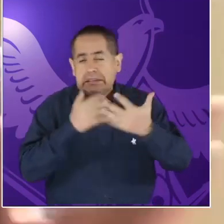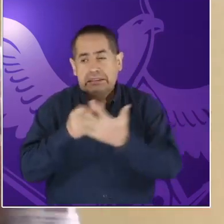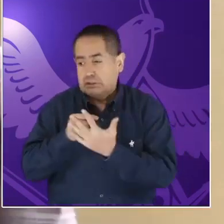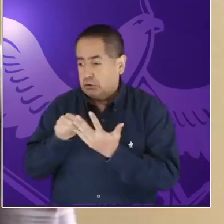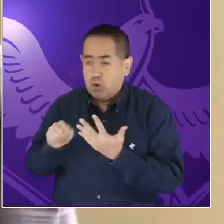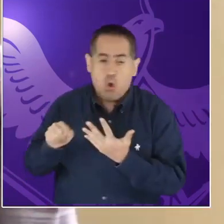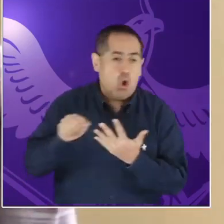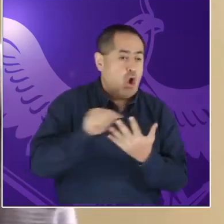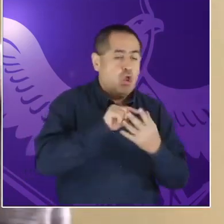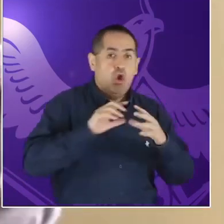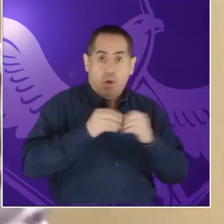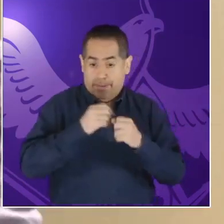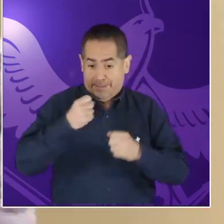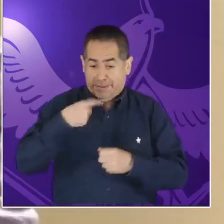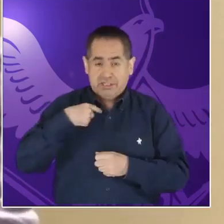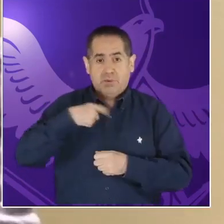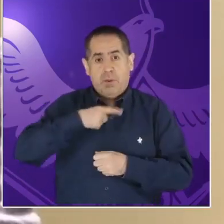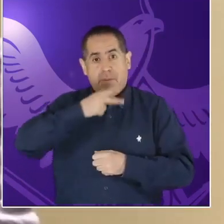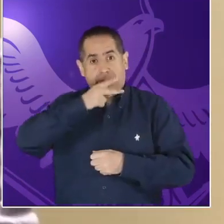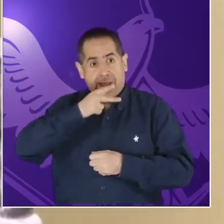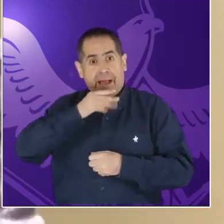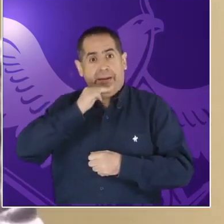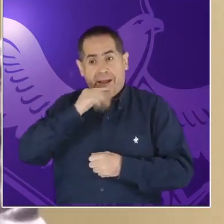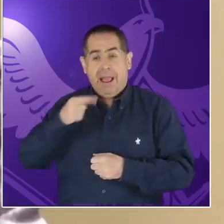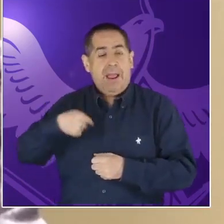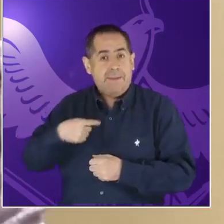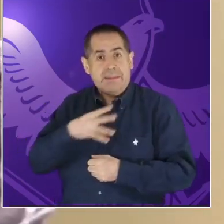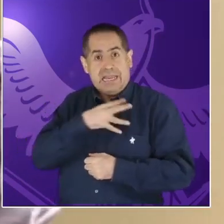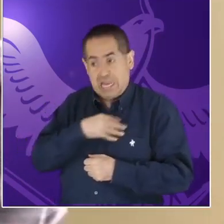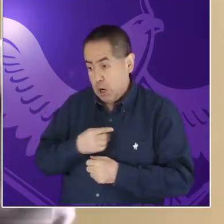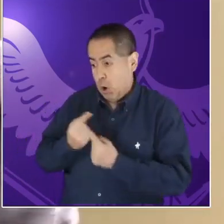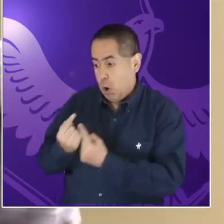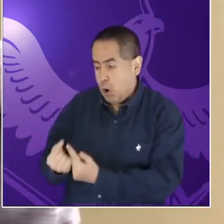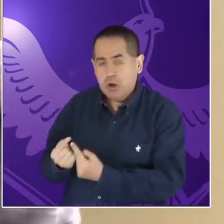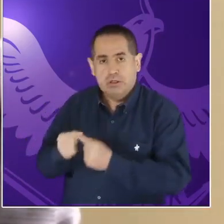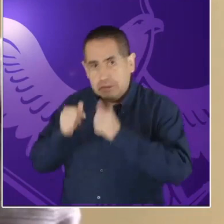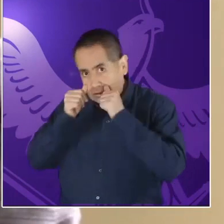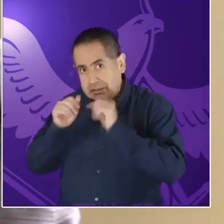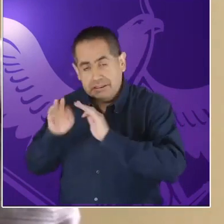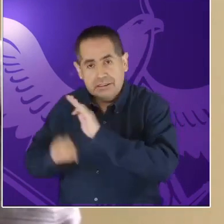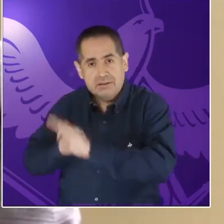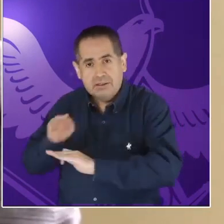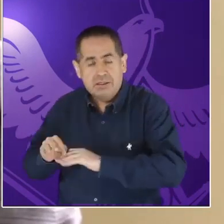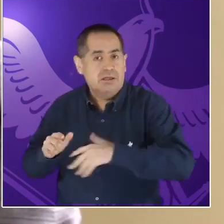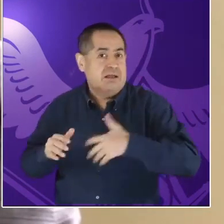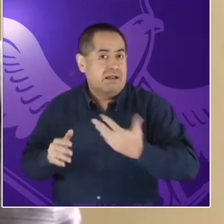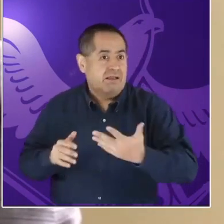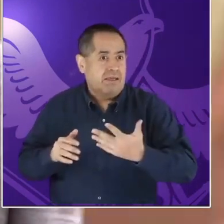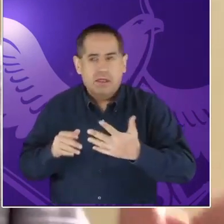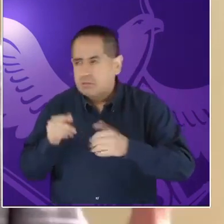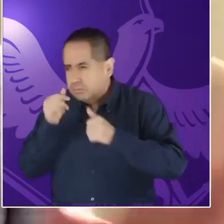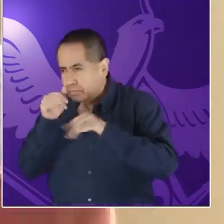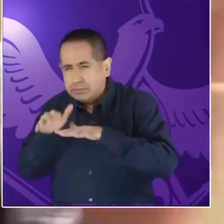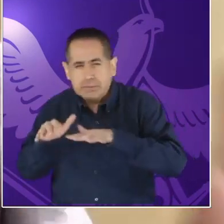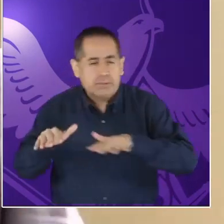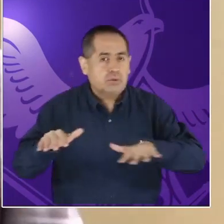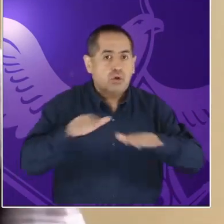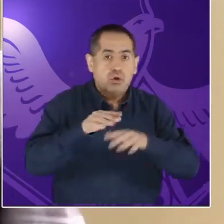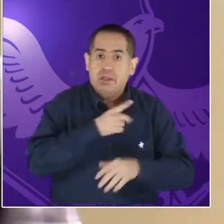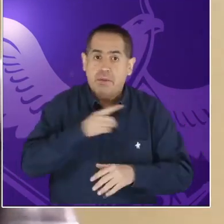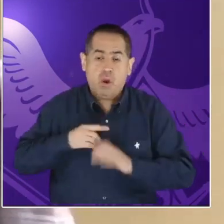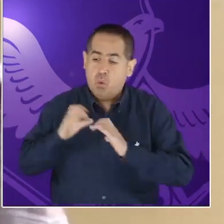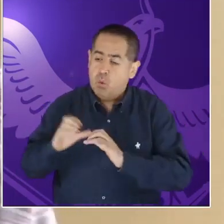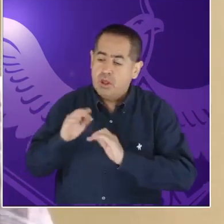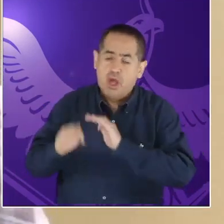espacio universitario, como padre de familia, como papá de mi hijo, y también como en la atención de